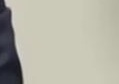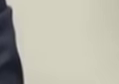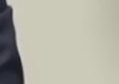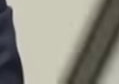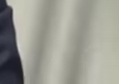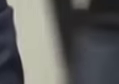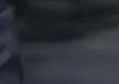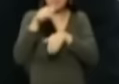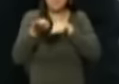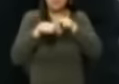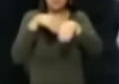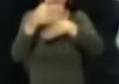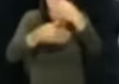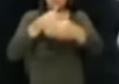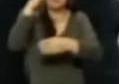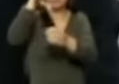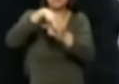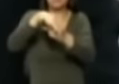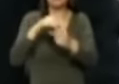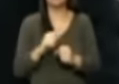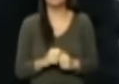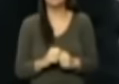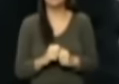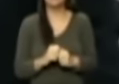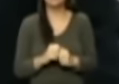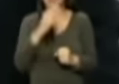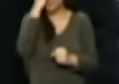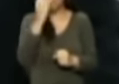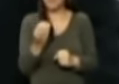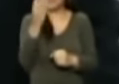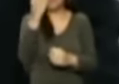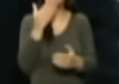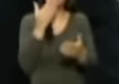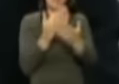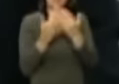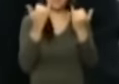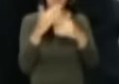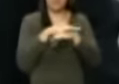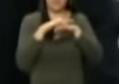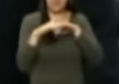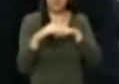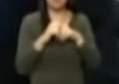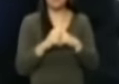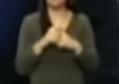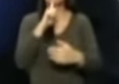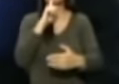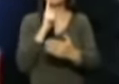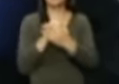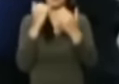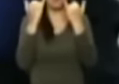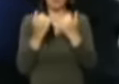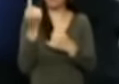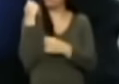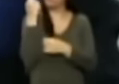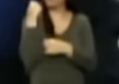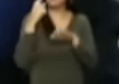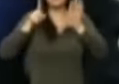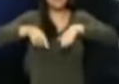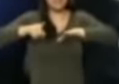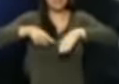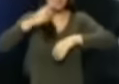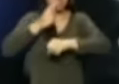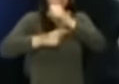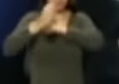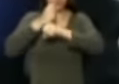el próximo 19 de febrero realizar las elecciones generales. Efectivamente, desde el último semestre del año